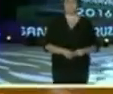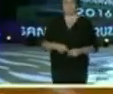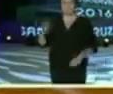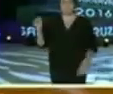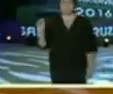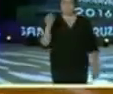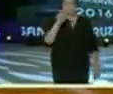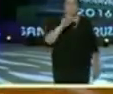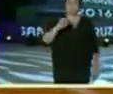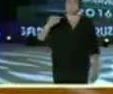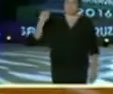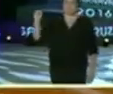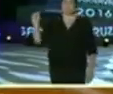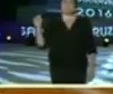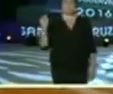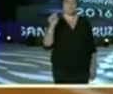Ah,